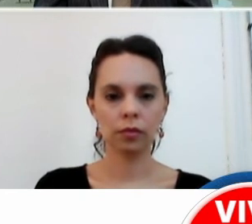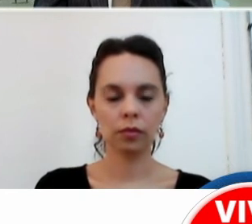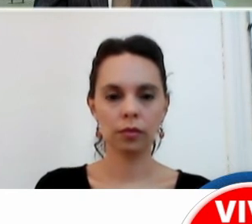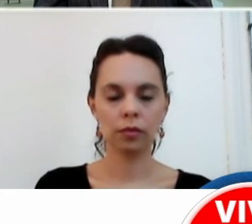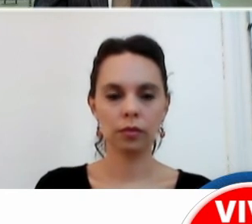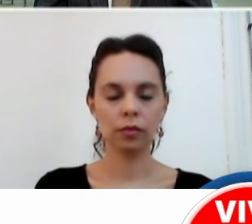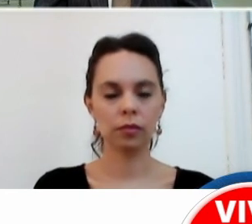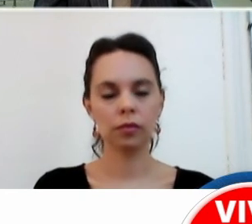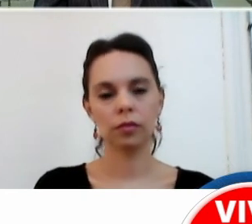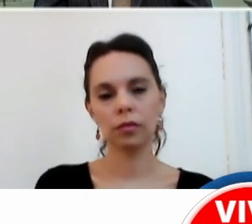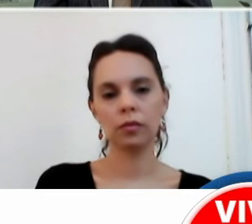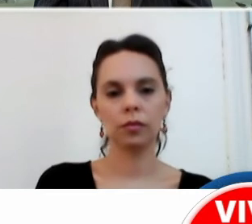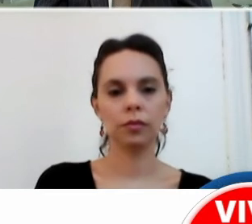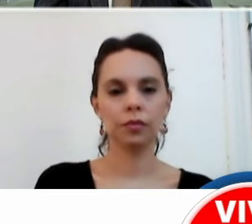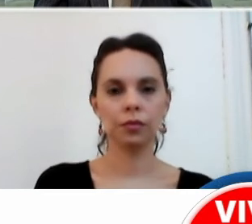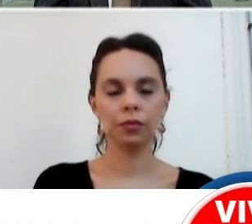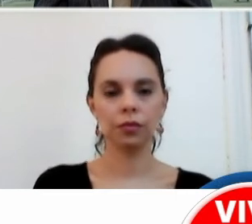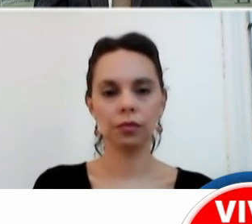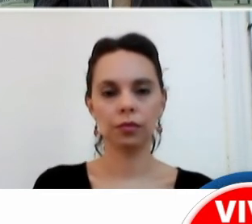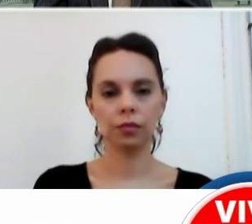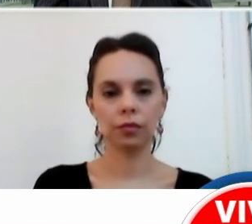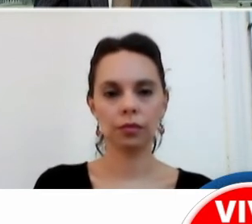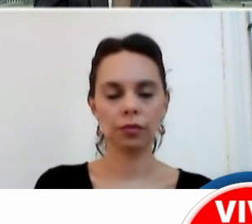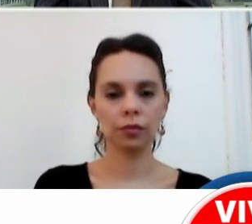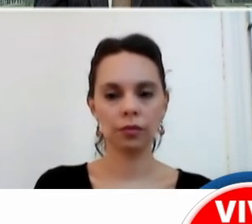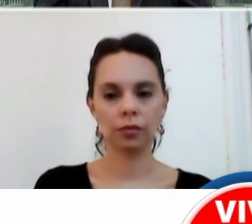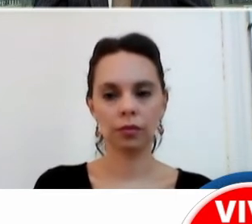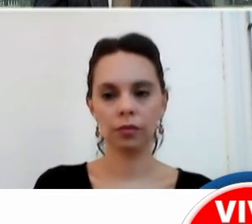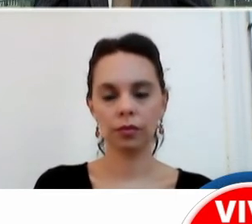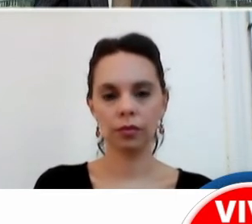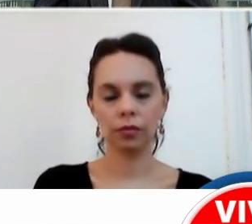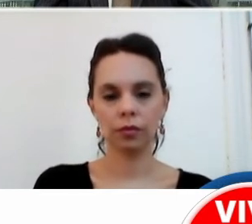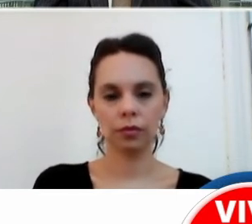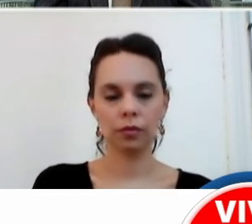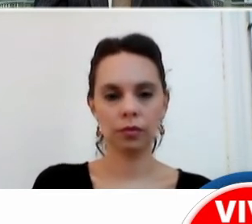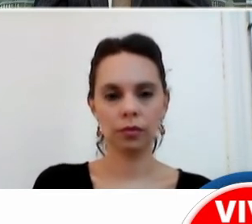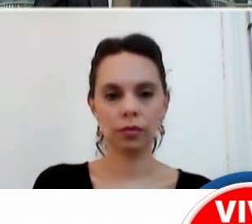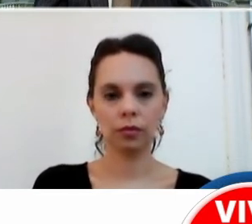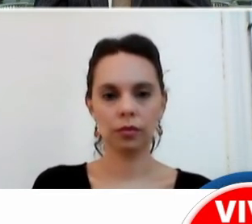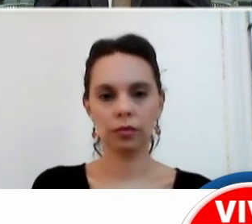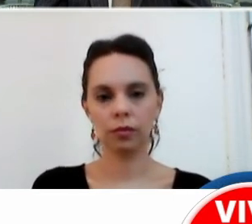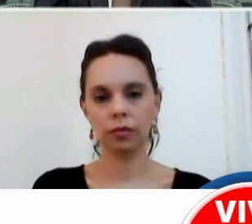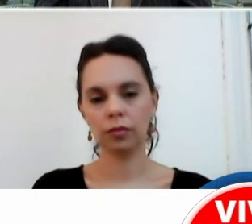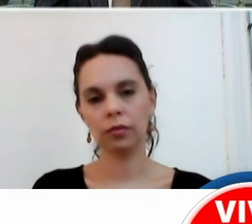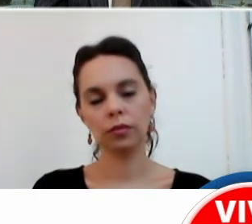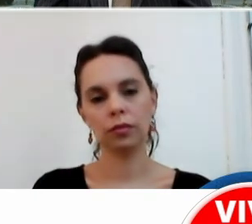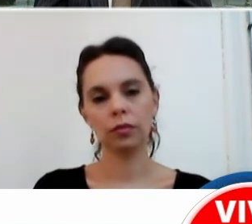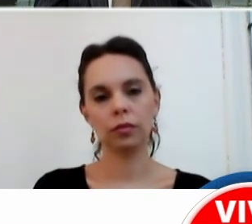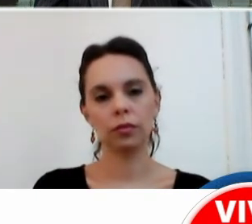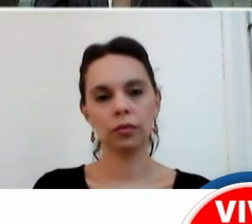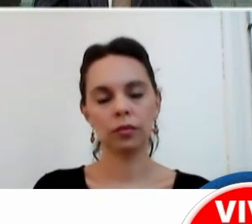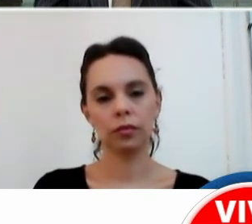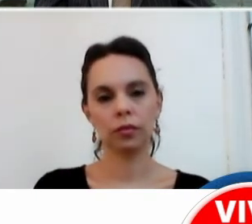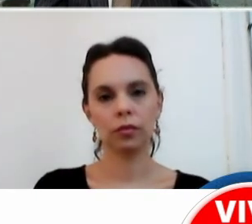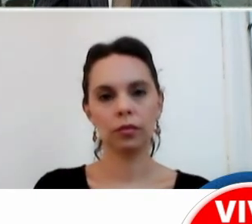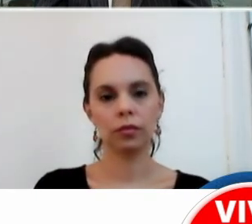Parlamento, seguramente los números con los que trabajaron los funcionarios de economía son de junio. Claro. Lo que hay que decir que a mitad de